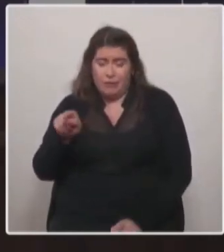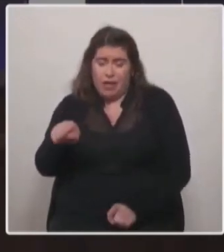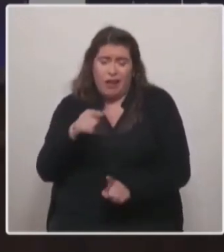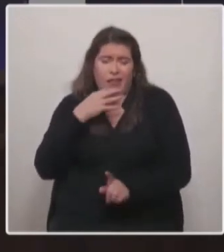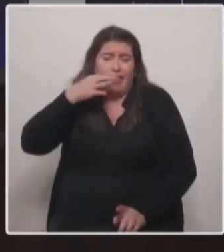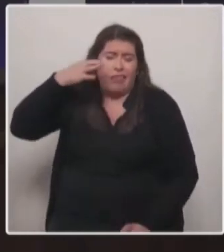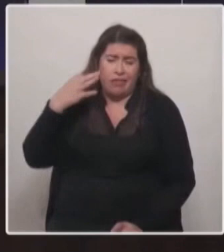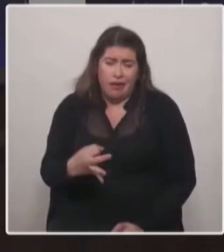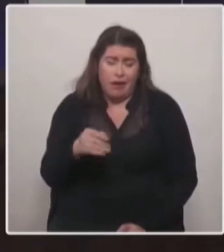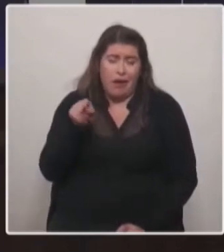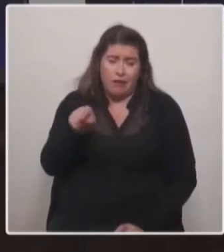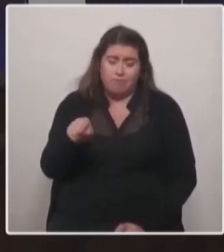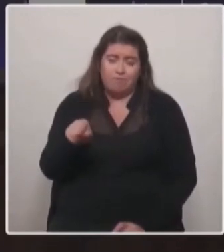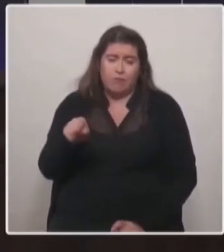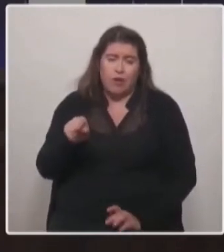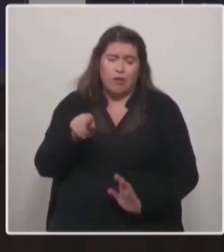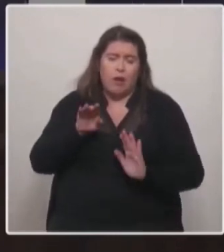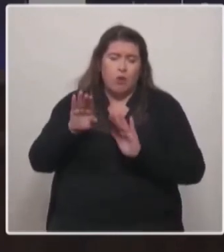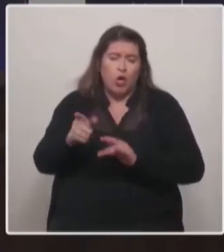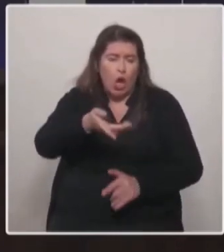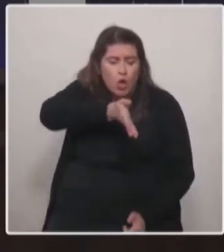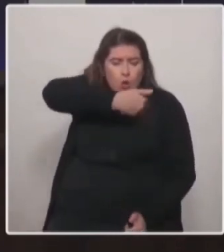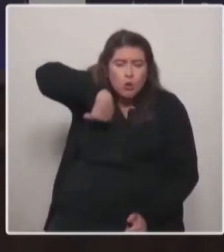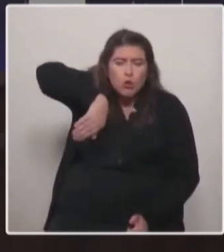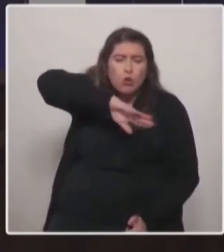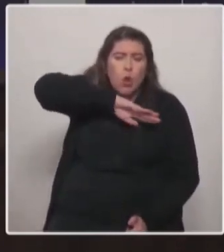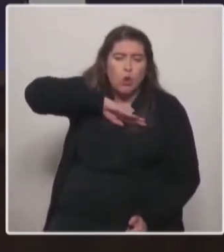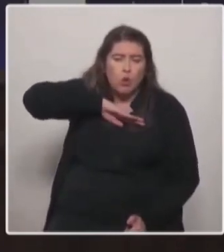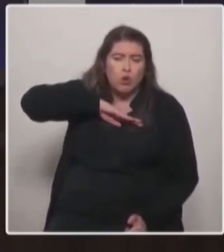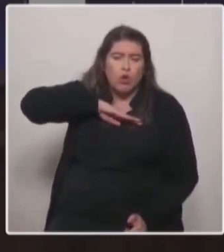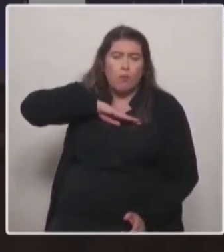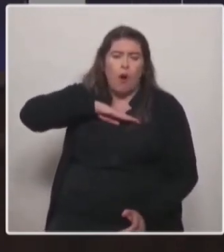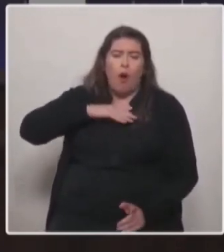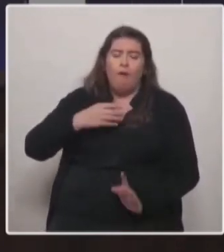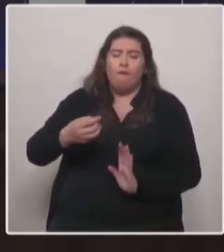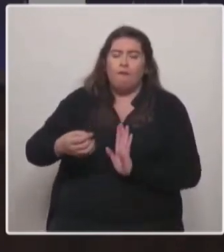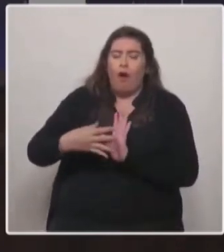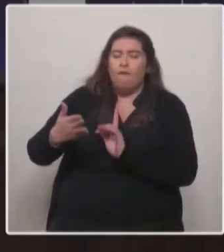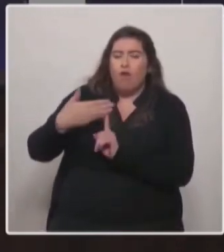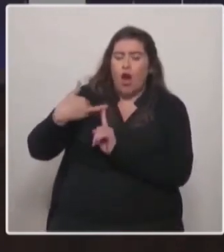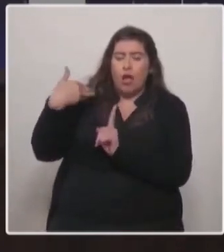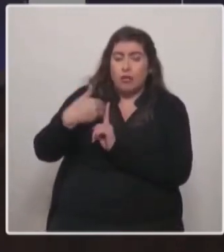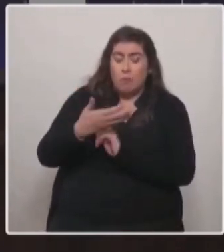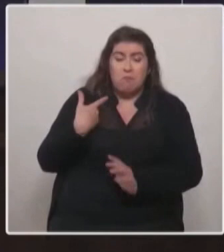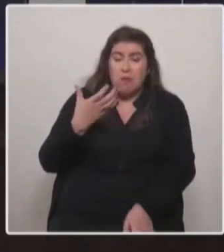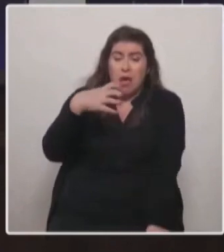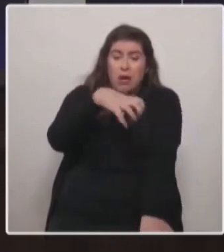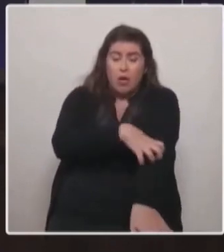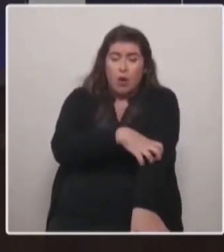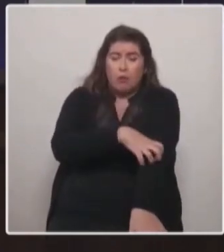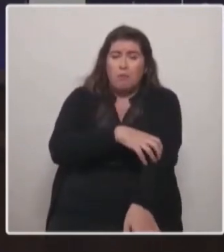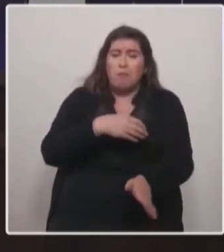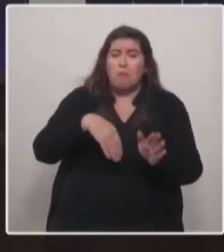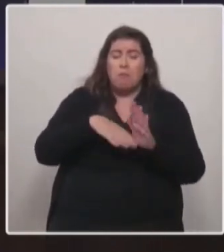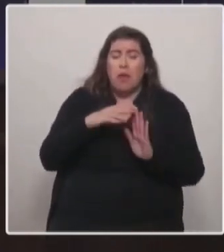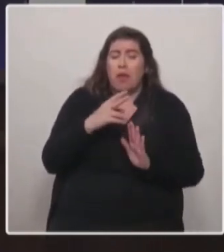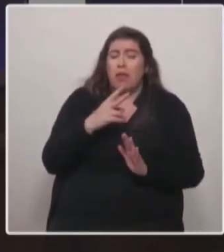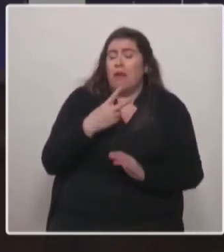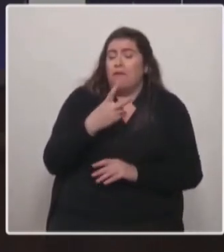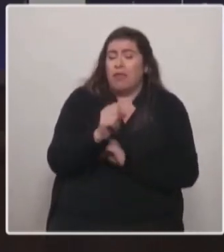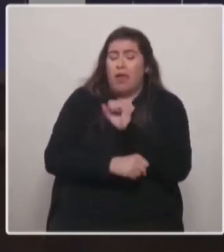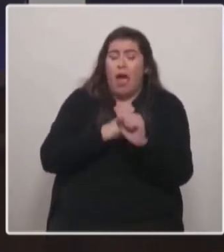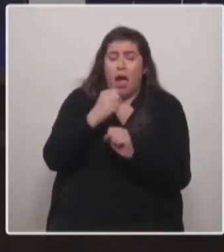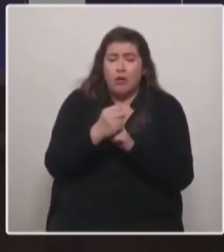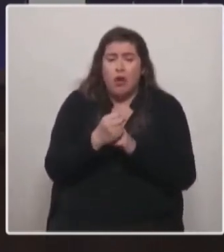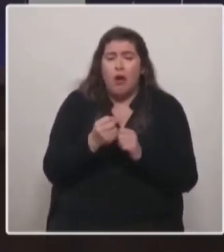de alguna manera avale que seamos objeto de violencia. Vengo de una región donde por más de 2 décadas ha tenido que sufrir